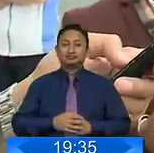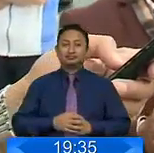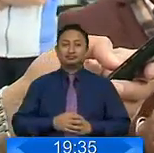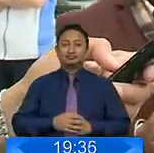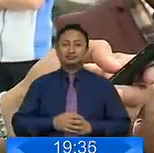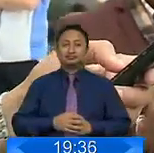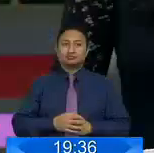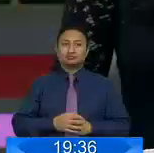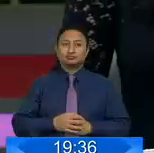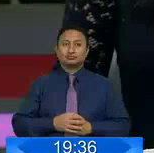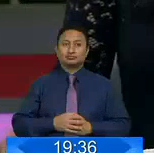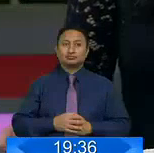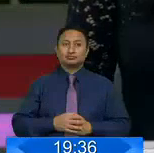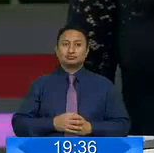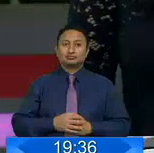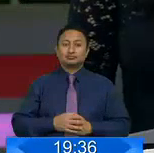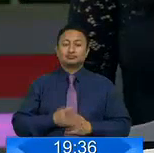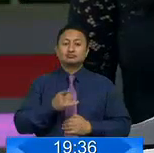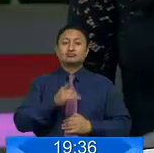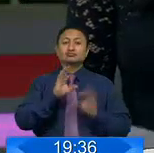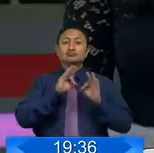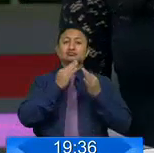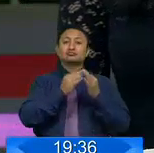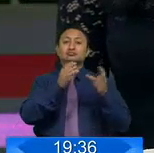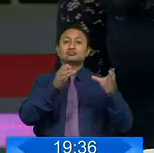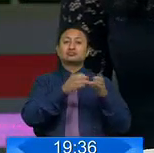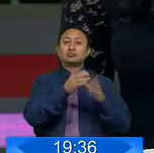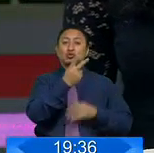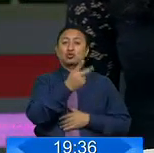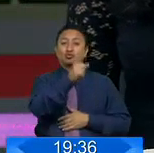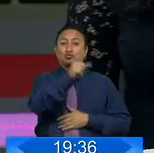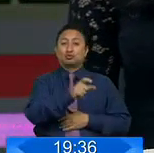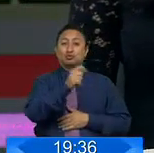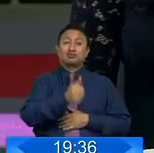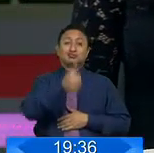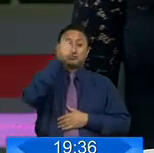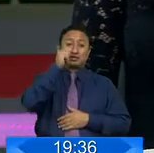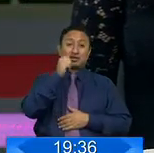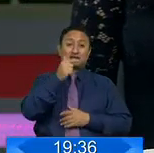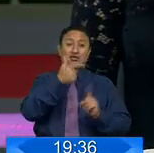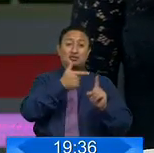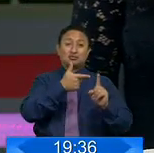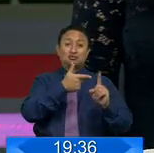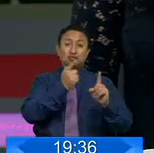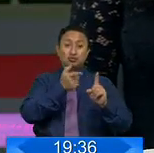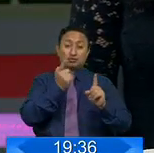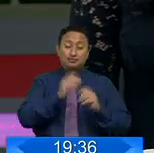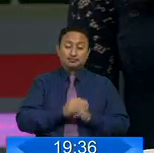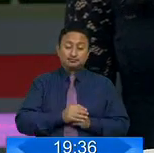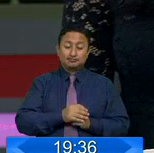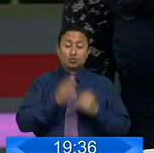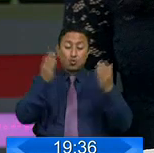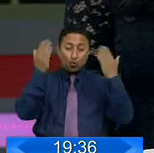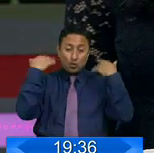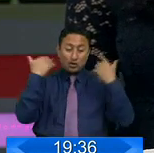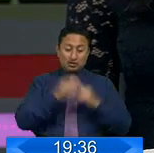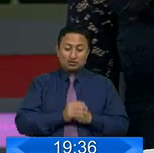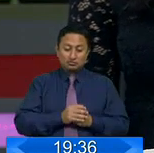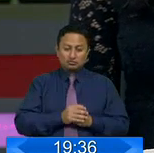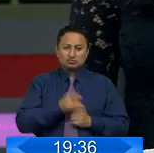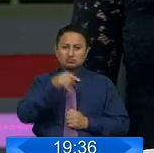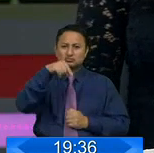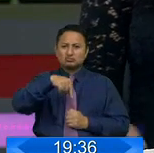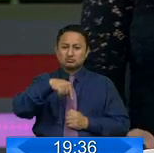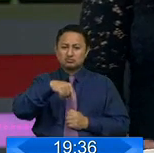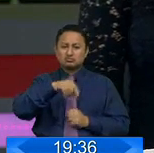Casamén. Los familiares de los 2 reos asesinados este lunes en la cárcel regional de Guayaquil cuestionan el sistema de cambio